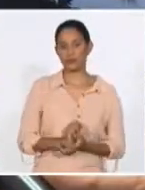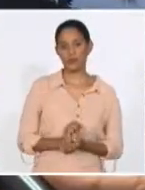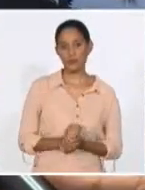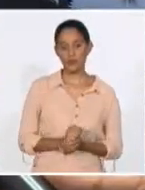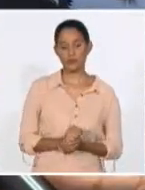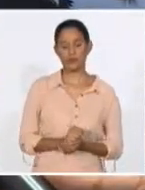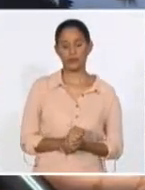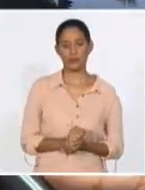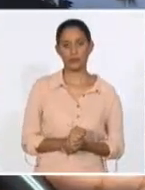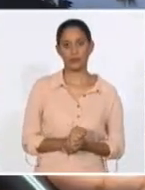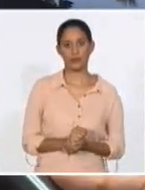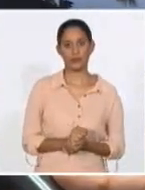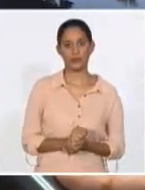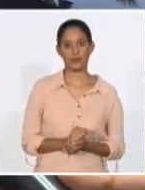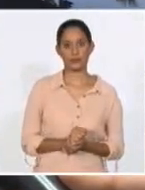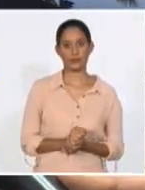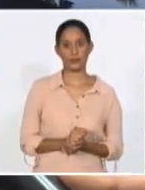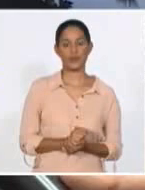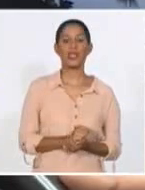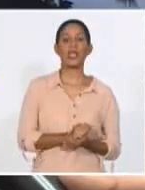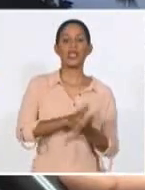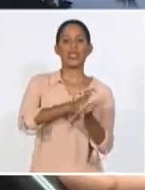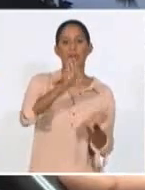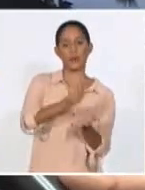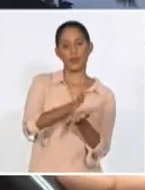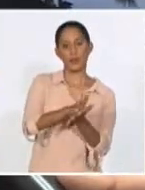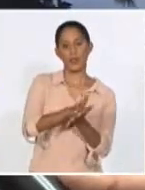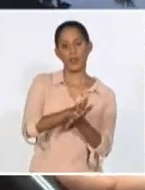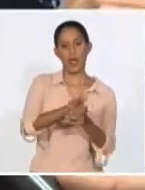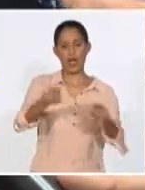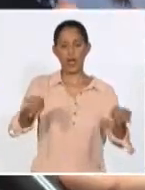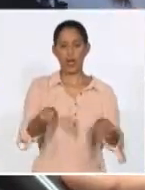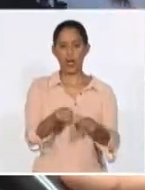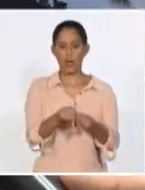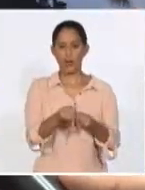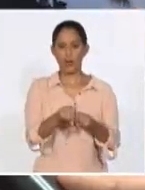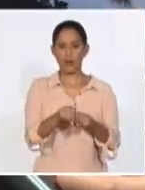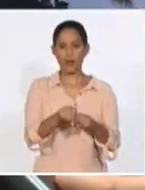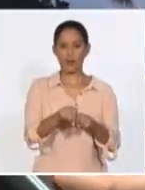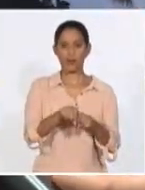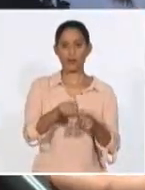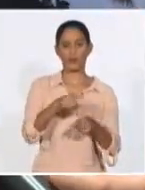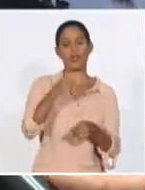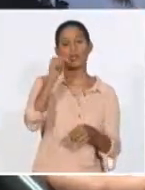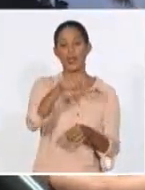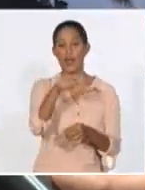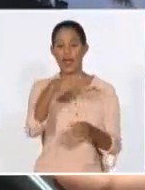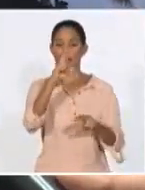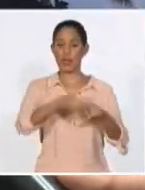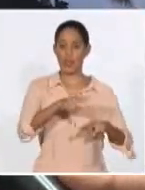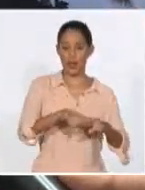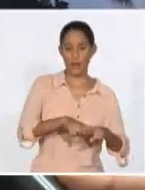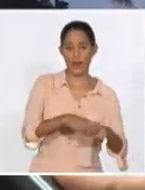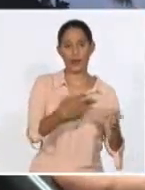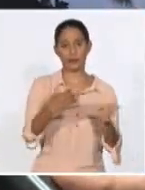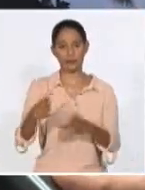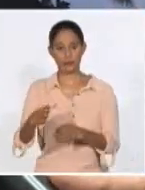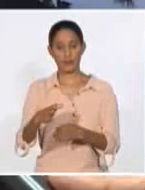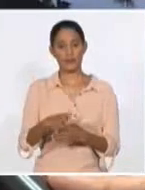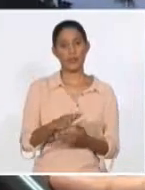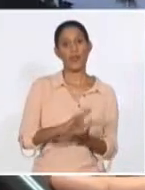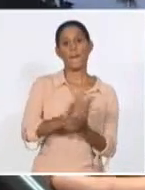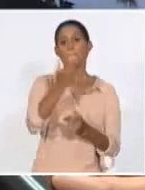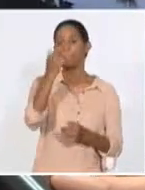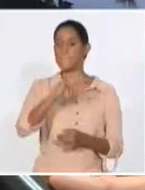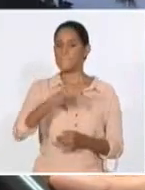en la en la en las centrales flotantes de aquí de La Habana y de la termoeléctrica de Mariel emplazamiento también de de motores